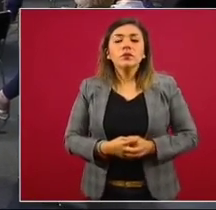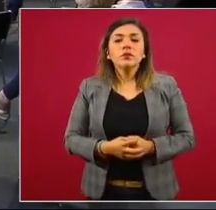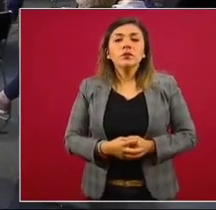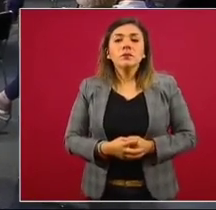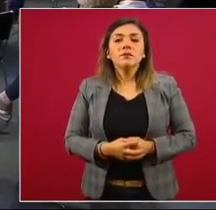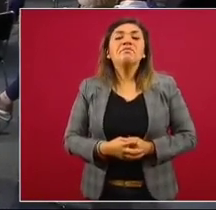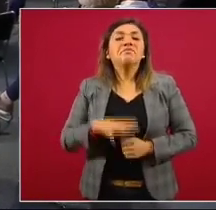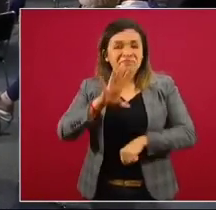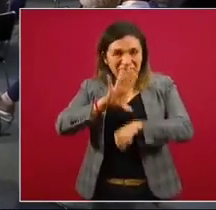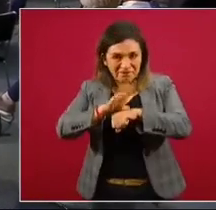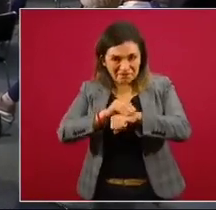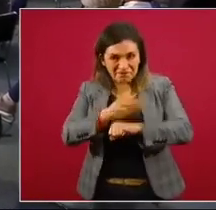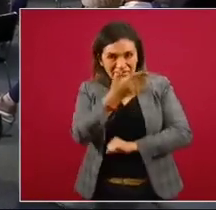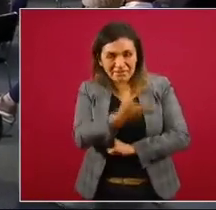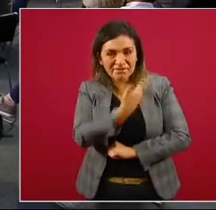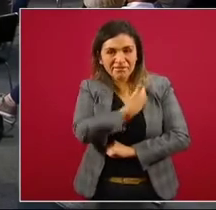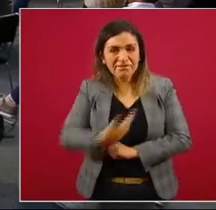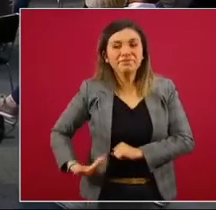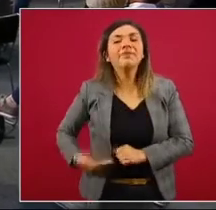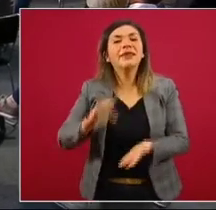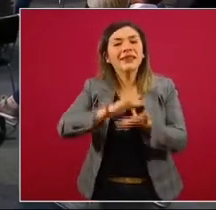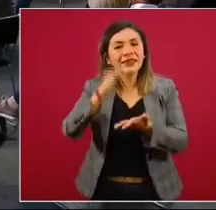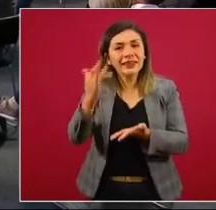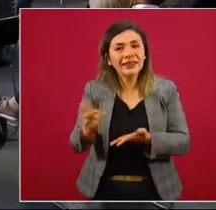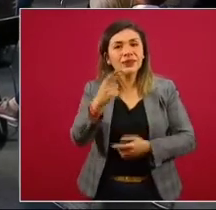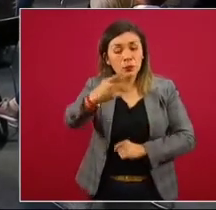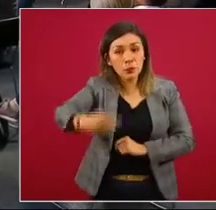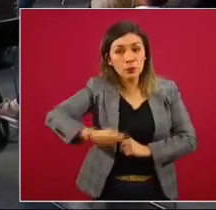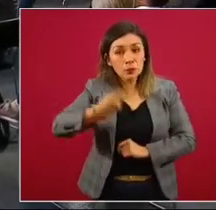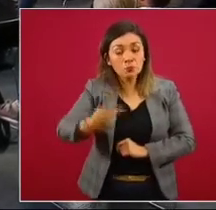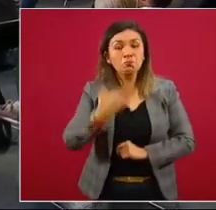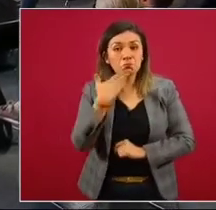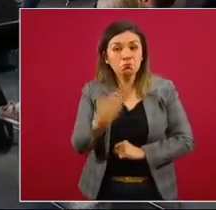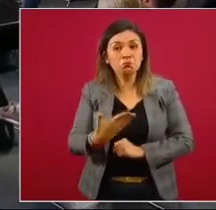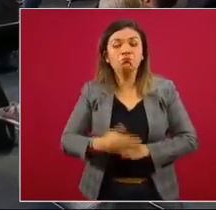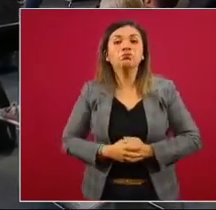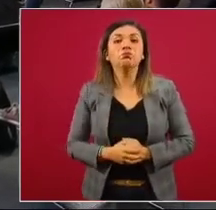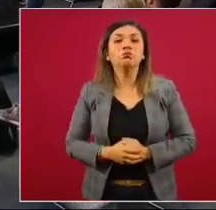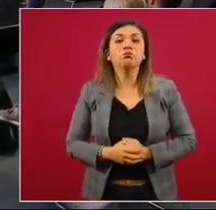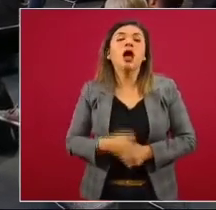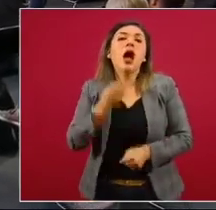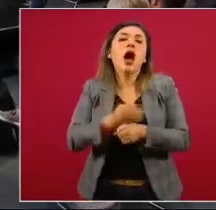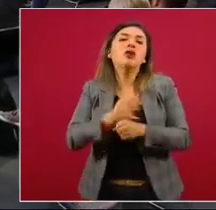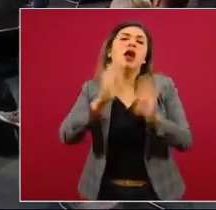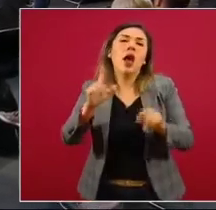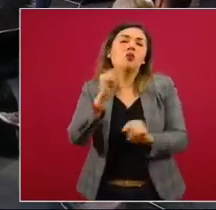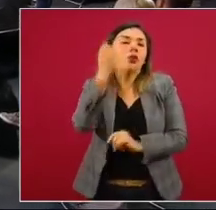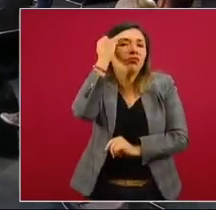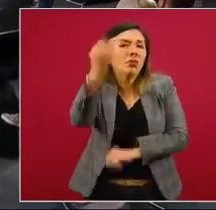Con su permiso, presidente. Gracias por su pregunta. Su pregunta es un poco tardía.